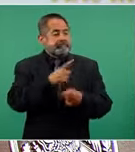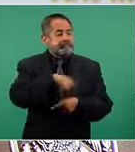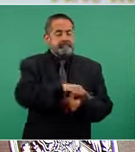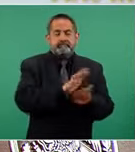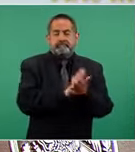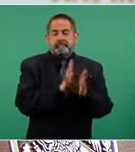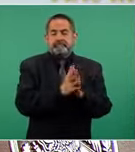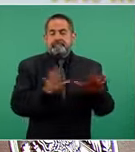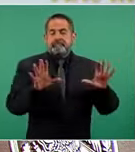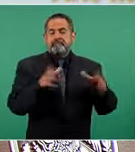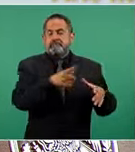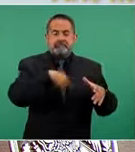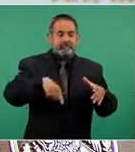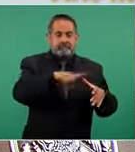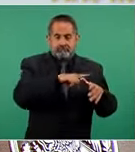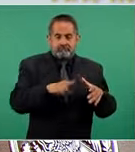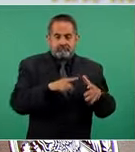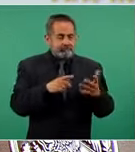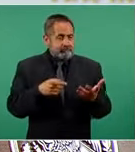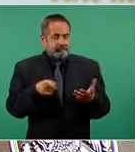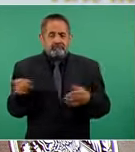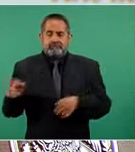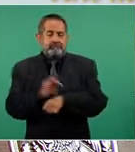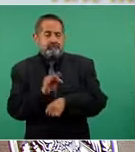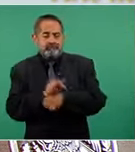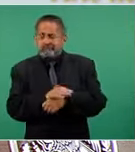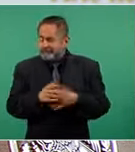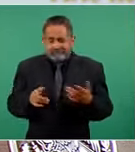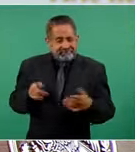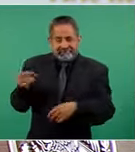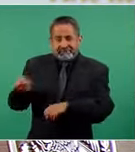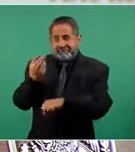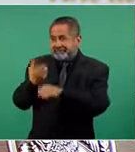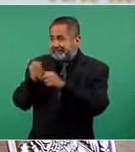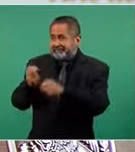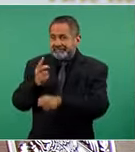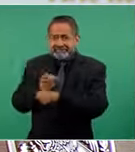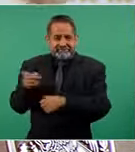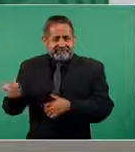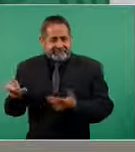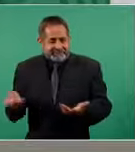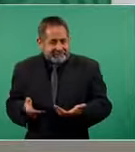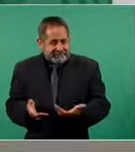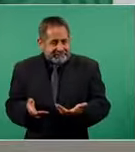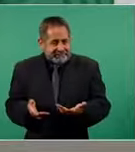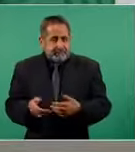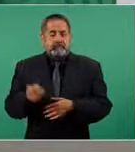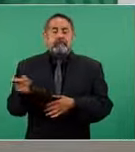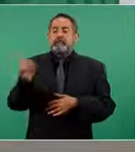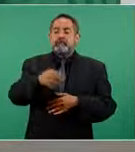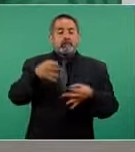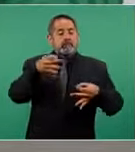banda de la delincuencia organizada. En el caso del Poder